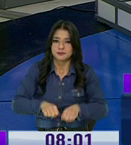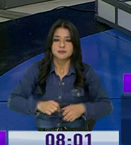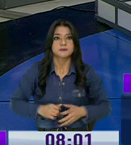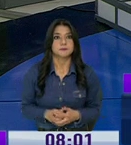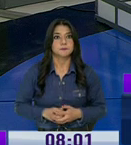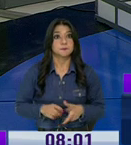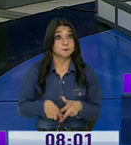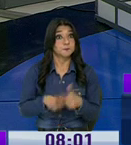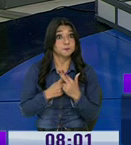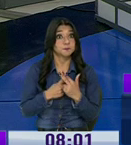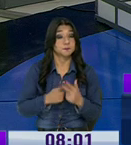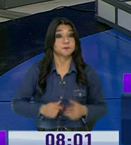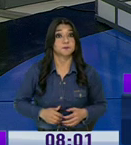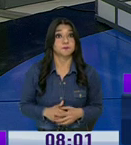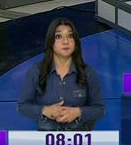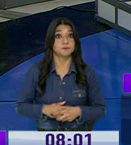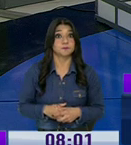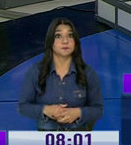a empezar entonces. Sí,